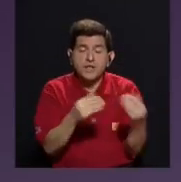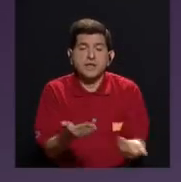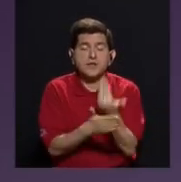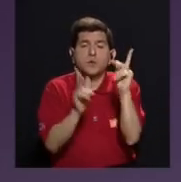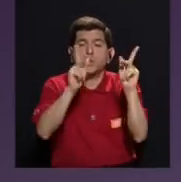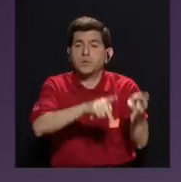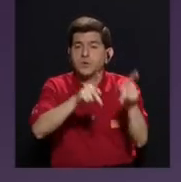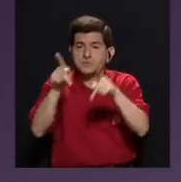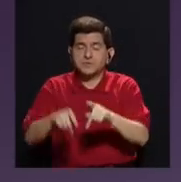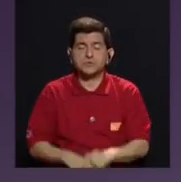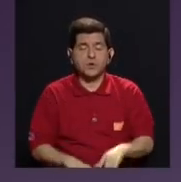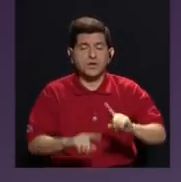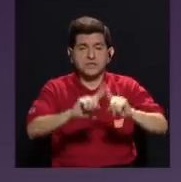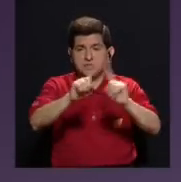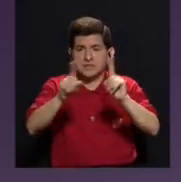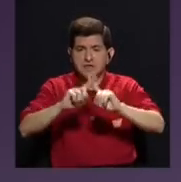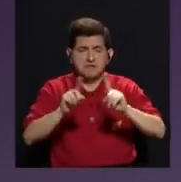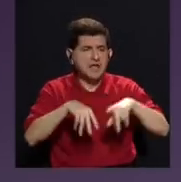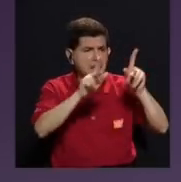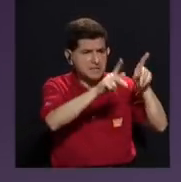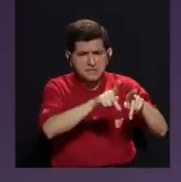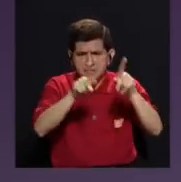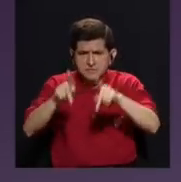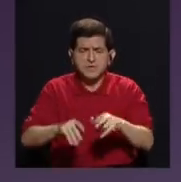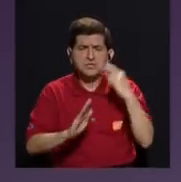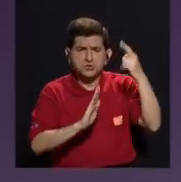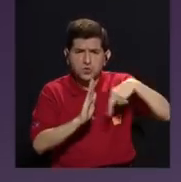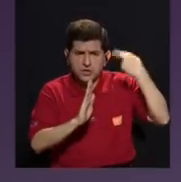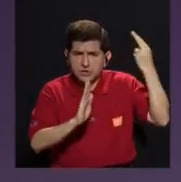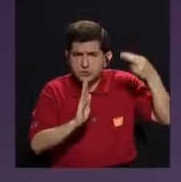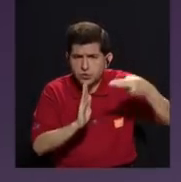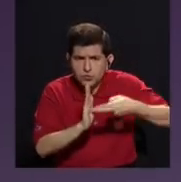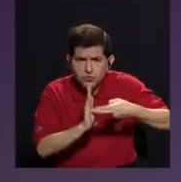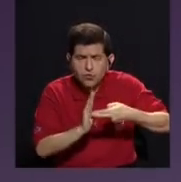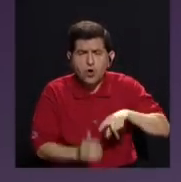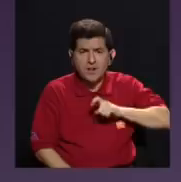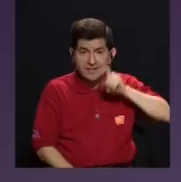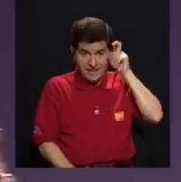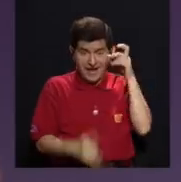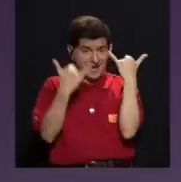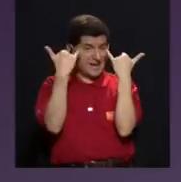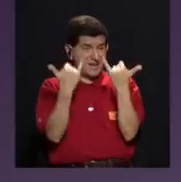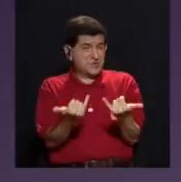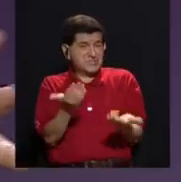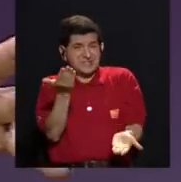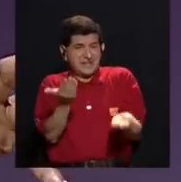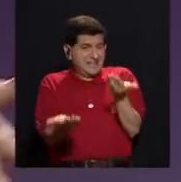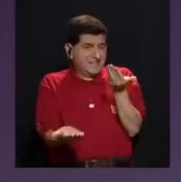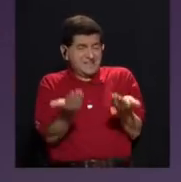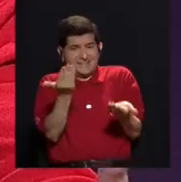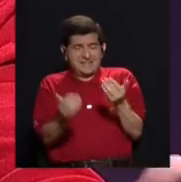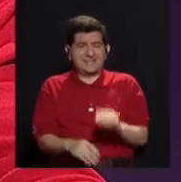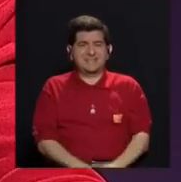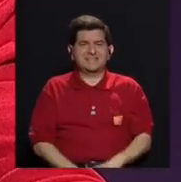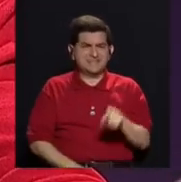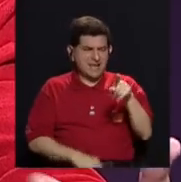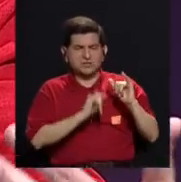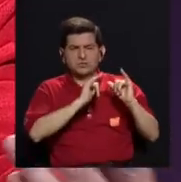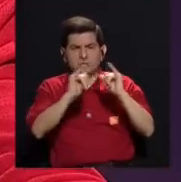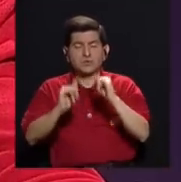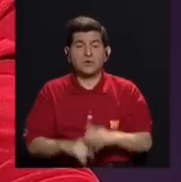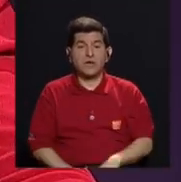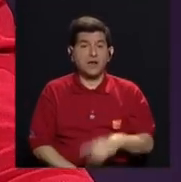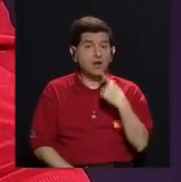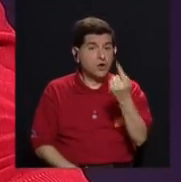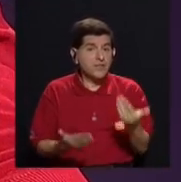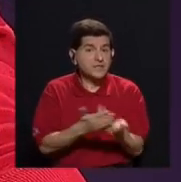personas nuevos rostros los roles de género ya están un poco más estables que vaya más